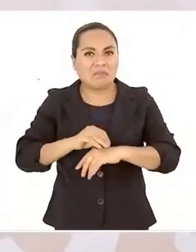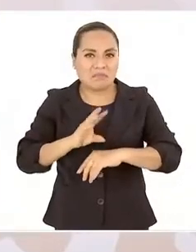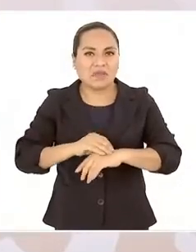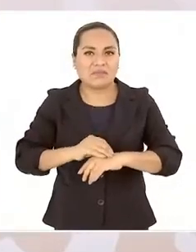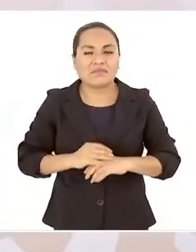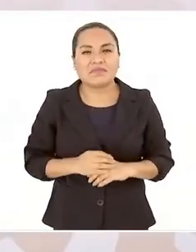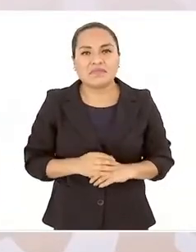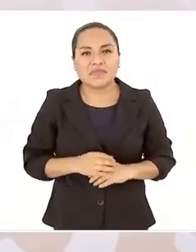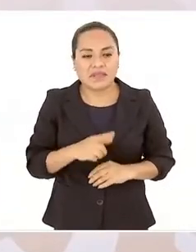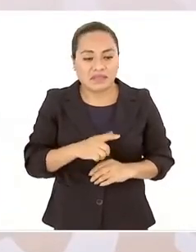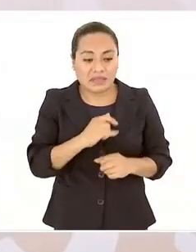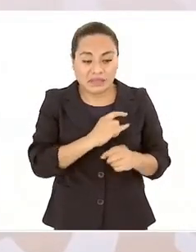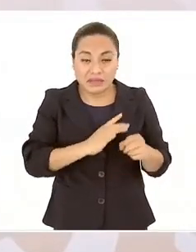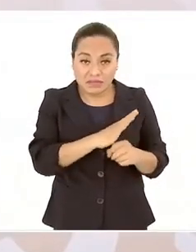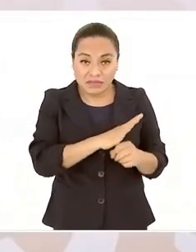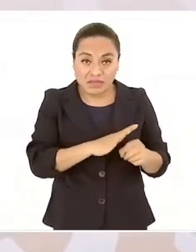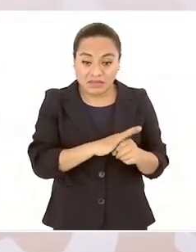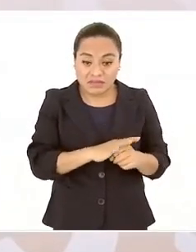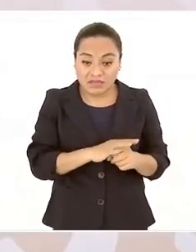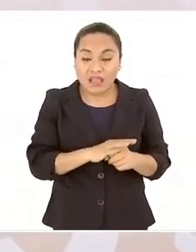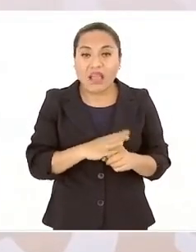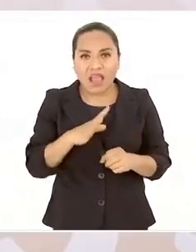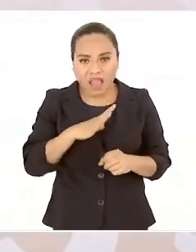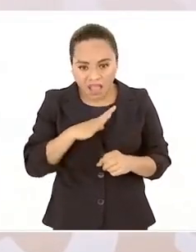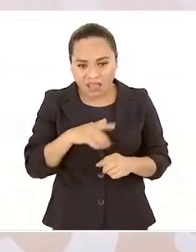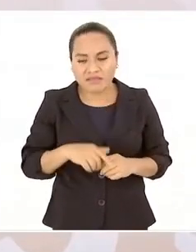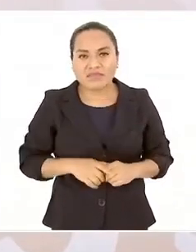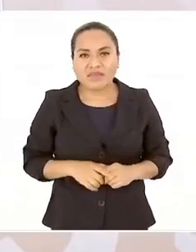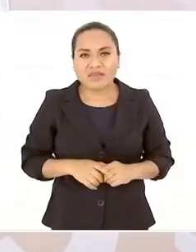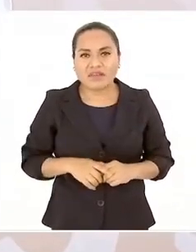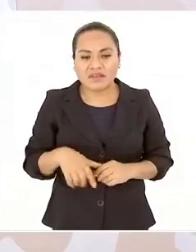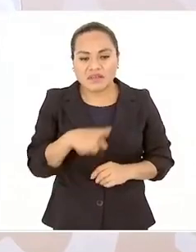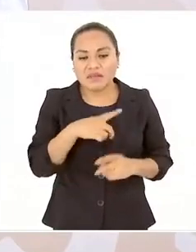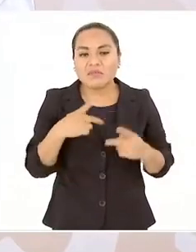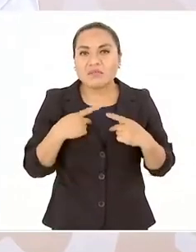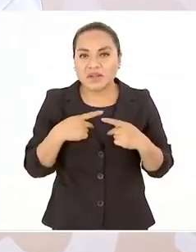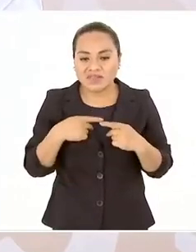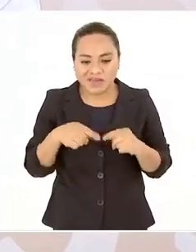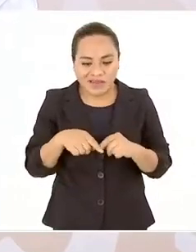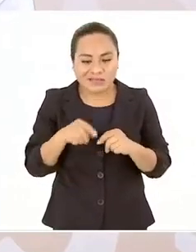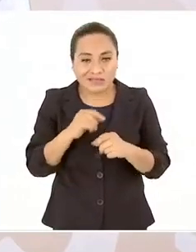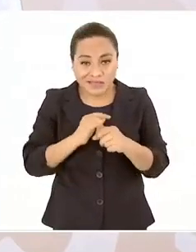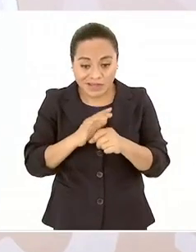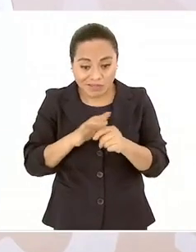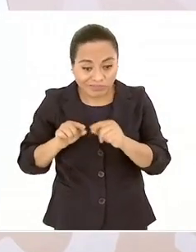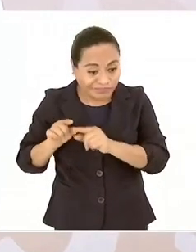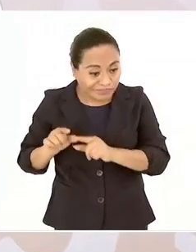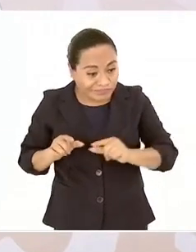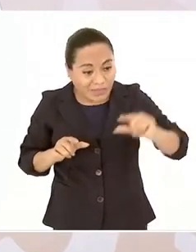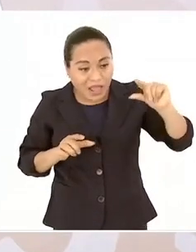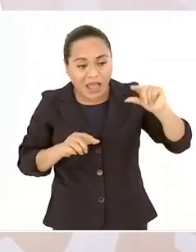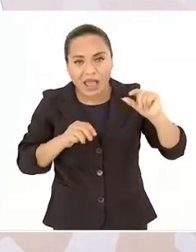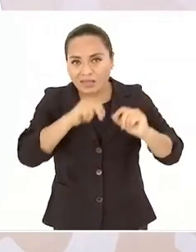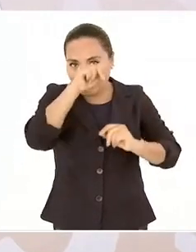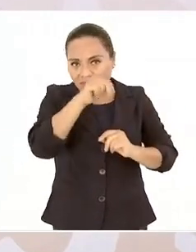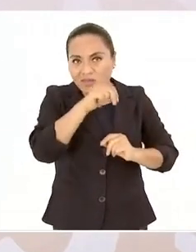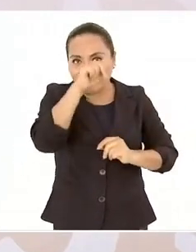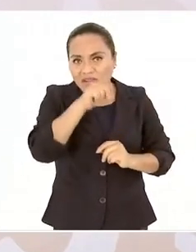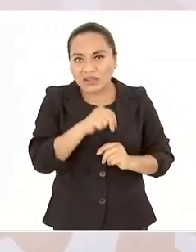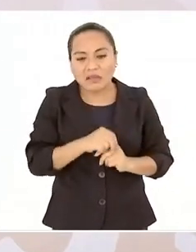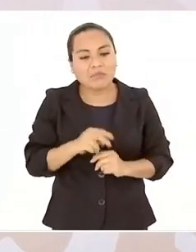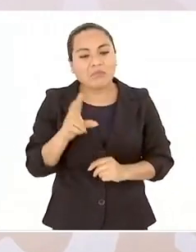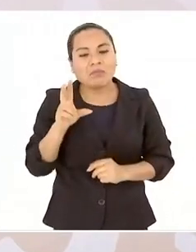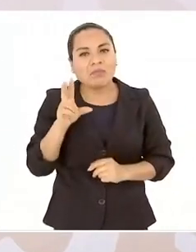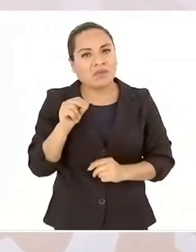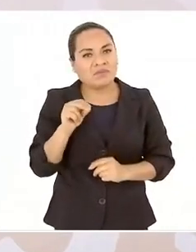del Istmo al norte no dejaron nada, todo lo